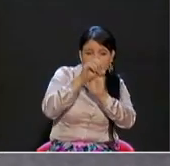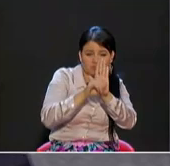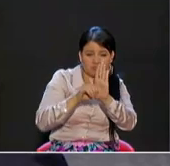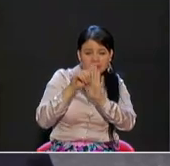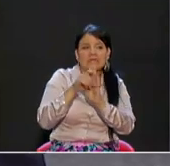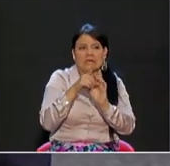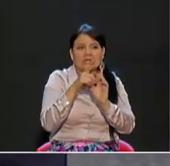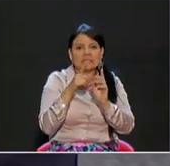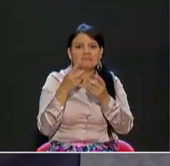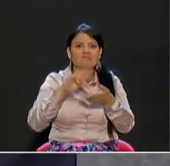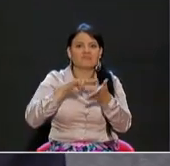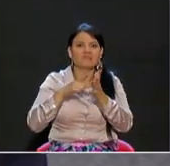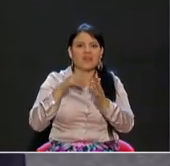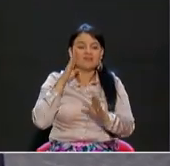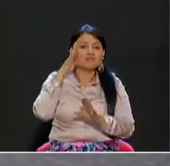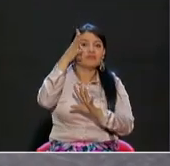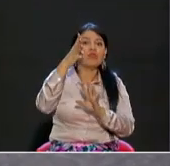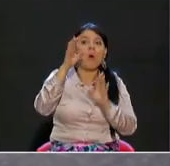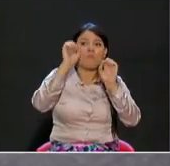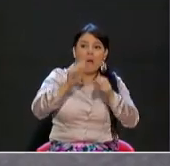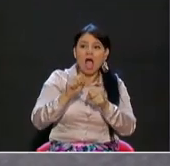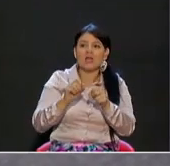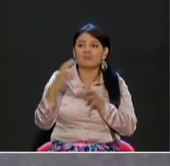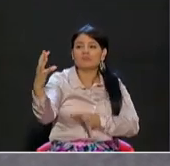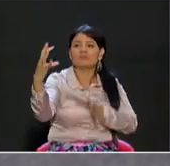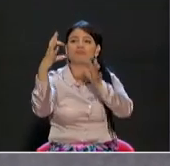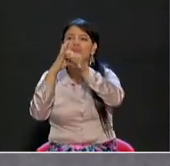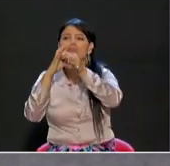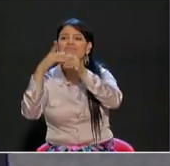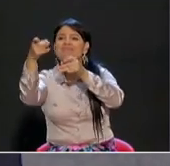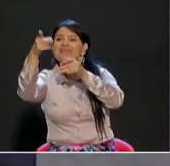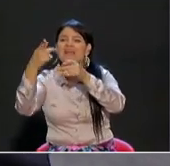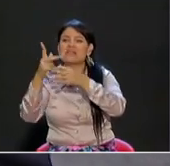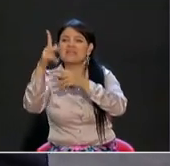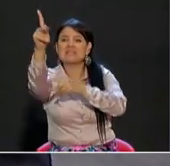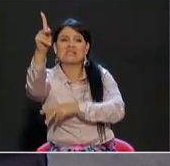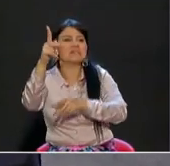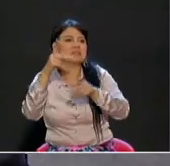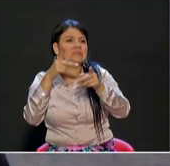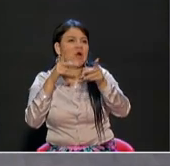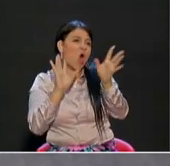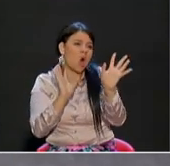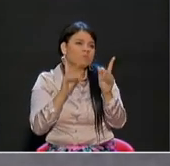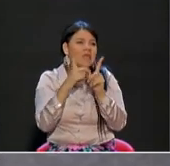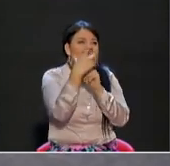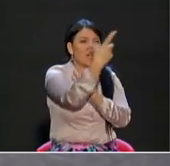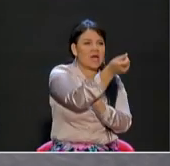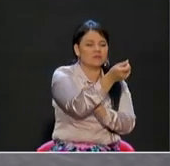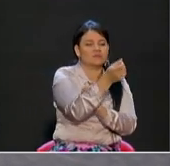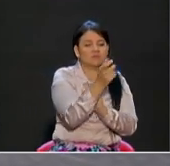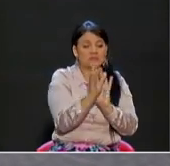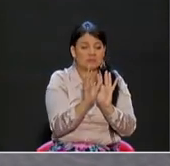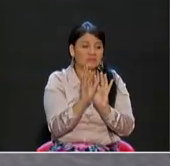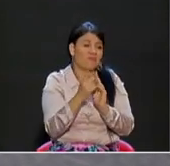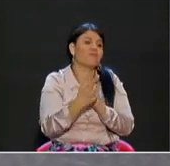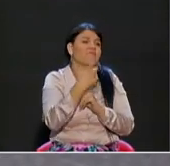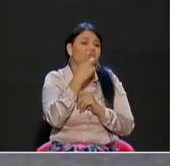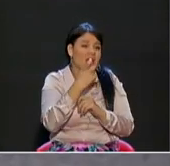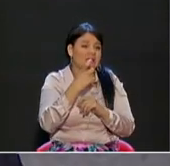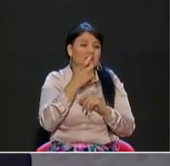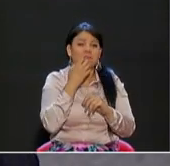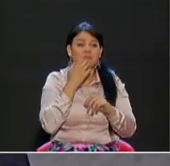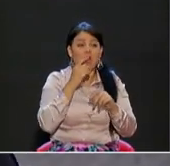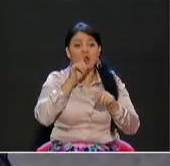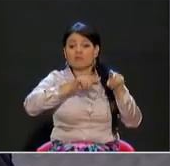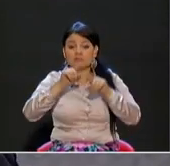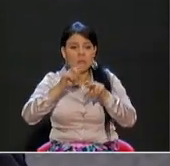enlazar nos con otras zonas del departamento de tener la posibilidad de que hoy las zonas del área metropolitana que no están cubiertas por el metro de medellín